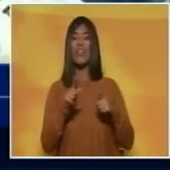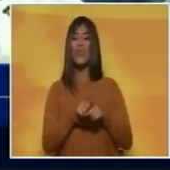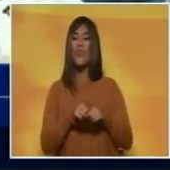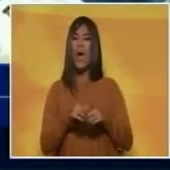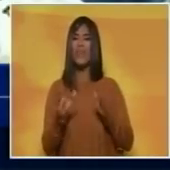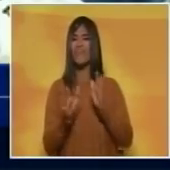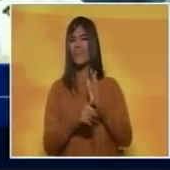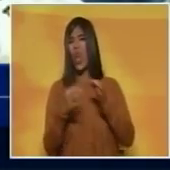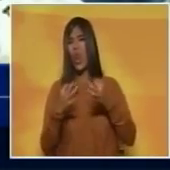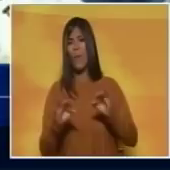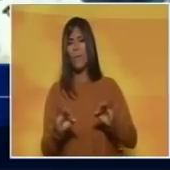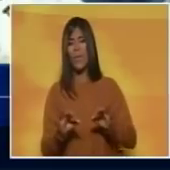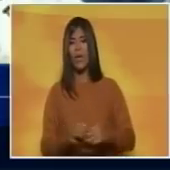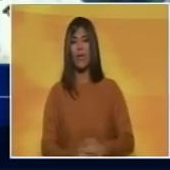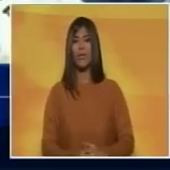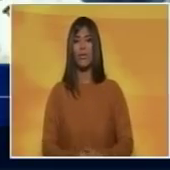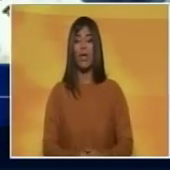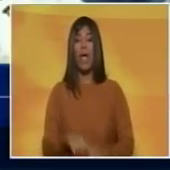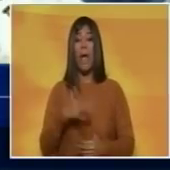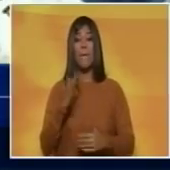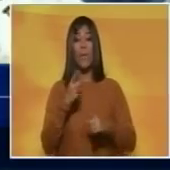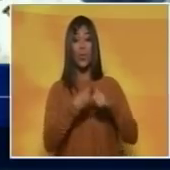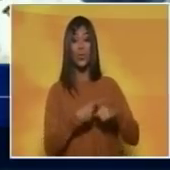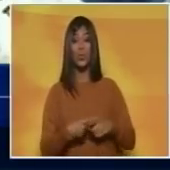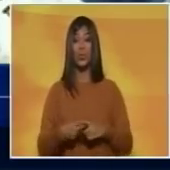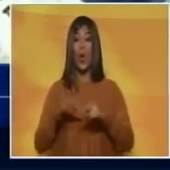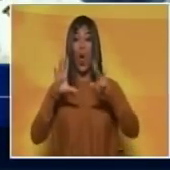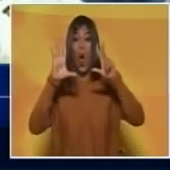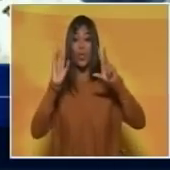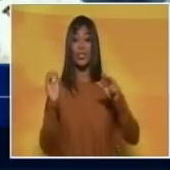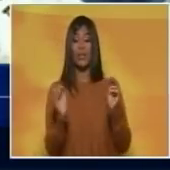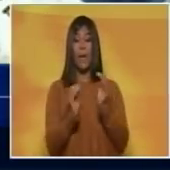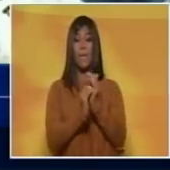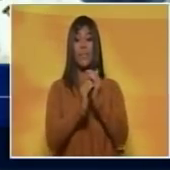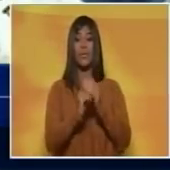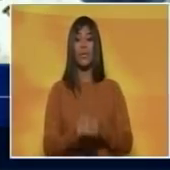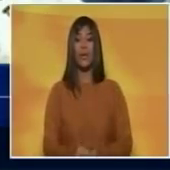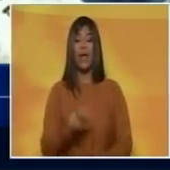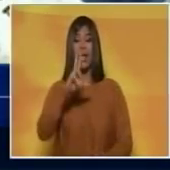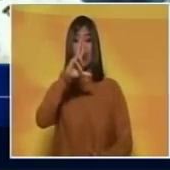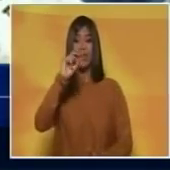delitos comunes, que llegan a un total de